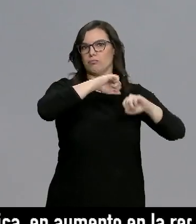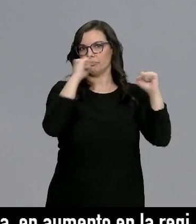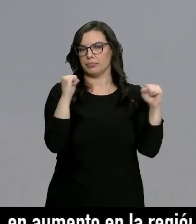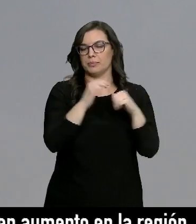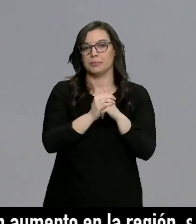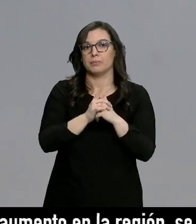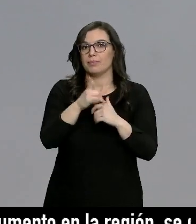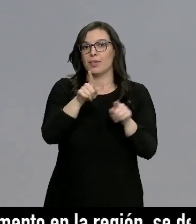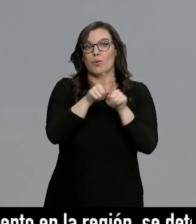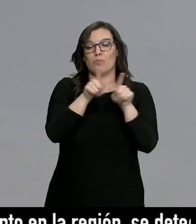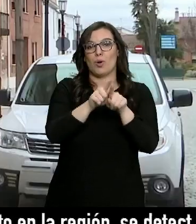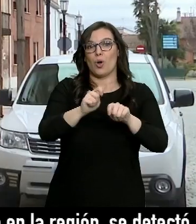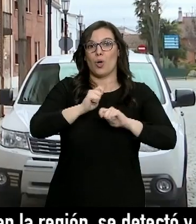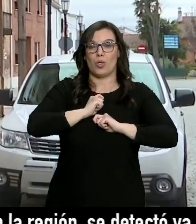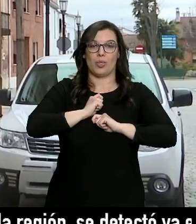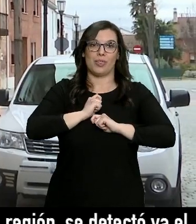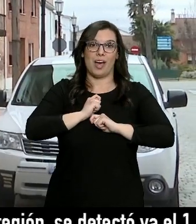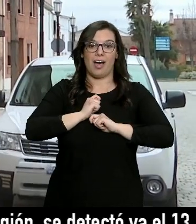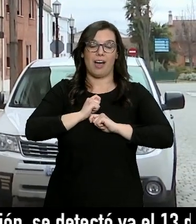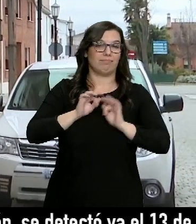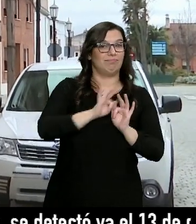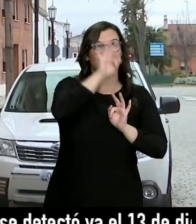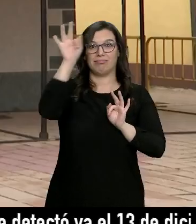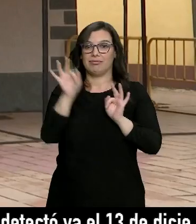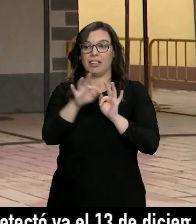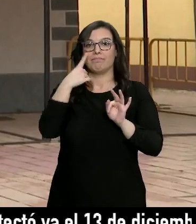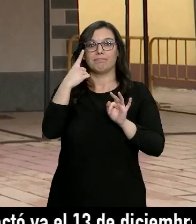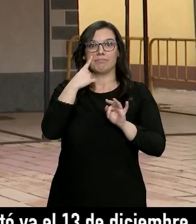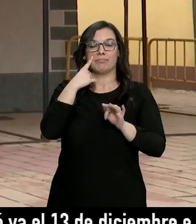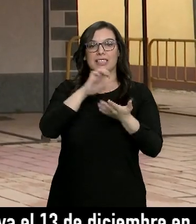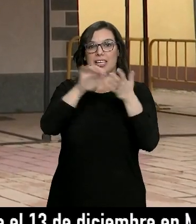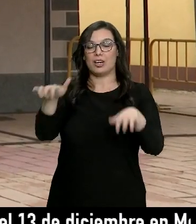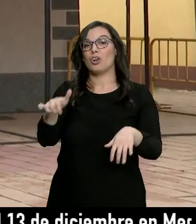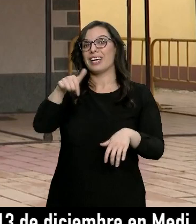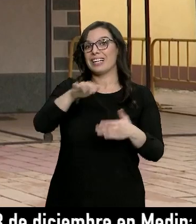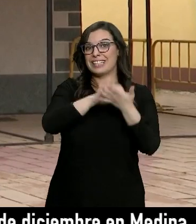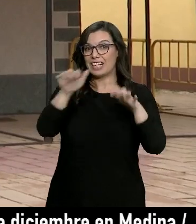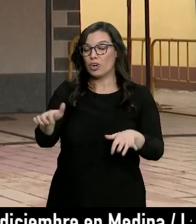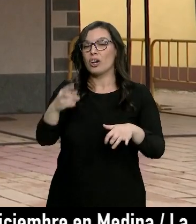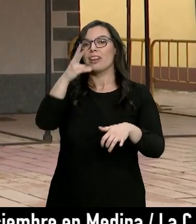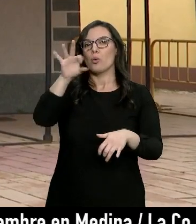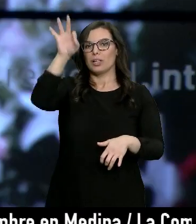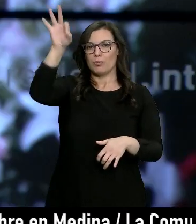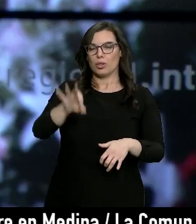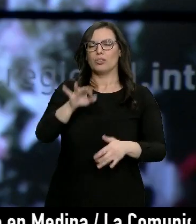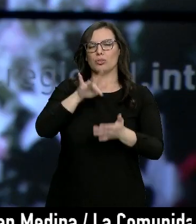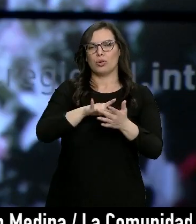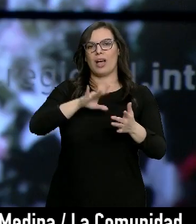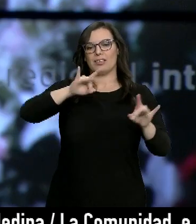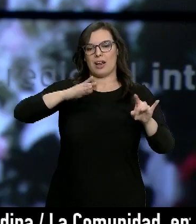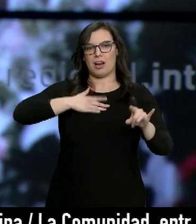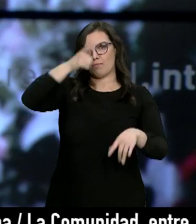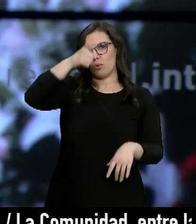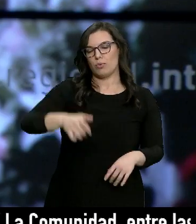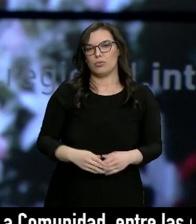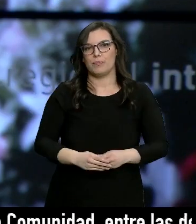la única luz que nunca se apaga en los pueblos. La mitad de las farmacias de Castilla y León están en las zonas rurales. La cascada